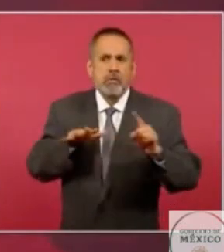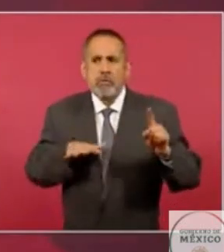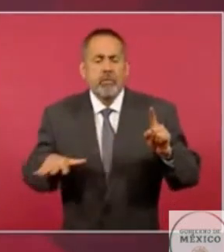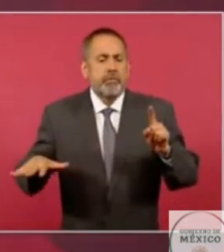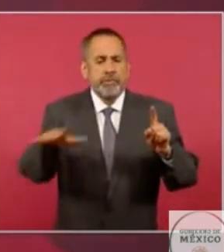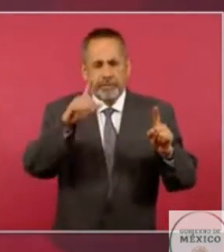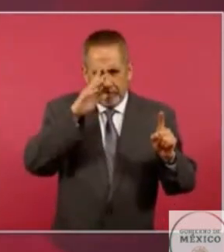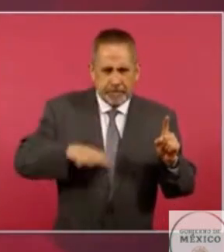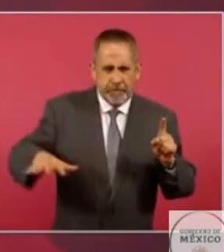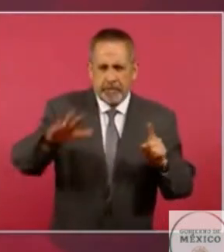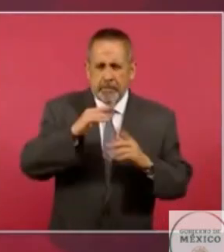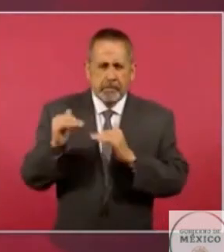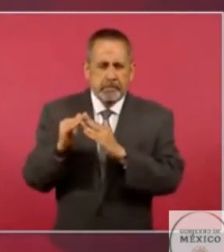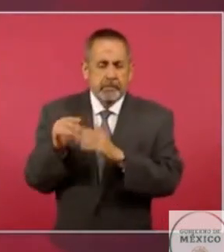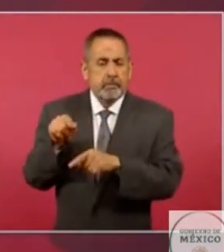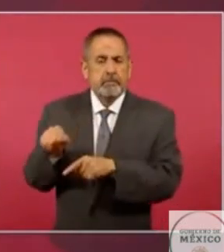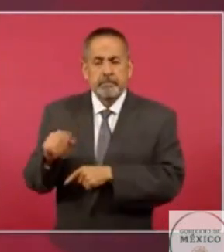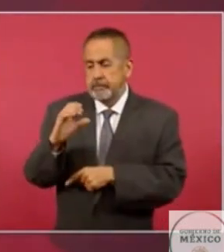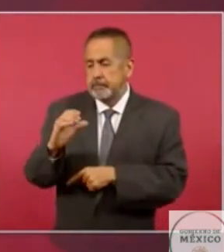a todos los hogares